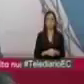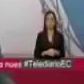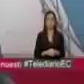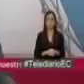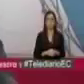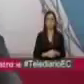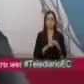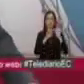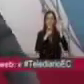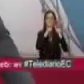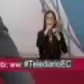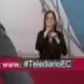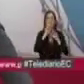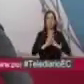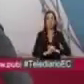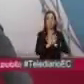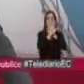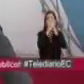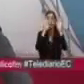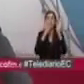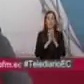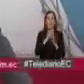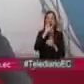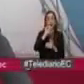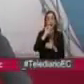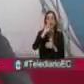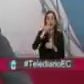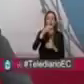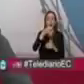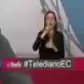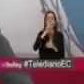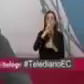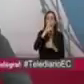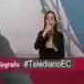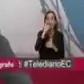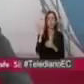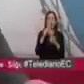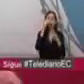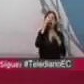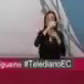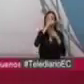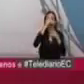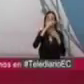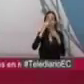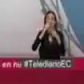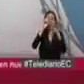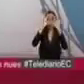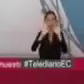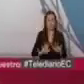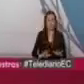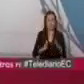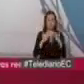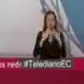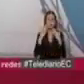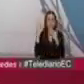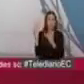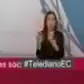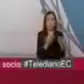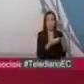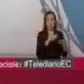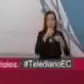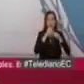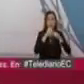siete de la mañana 29 minutos agustín galván secretario de educar de educación superior ciencia tecnología e innovación senescyt